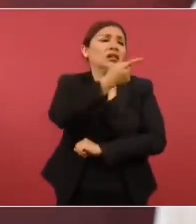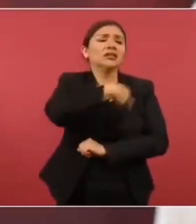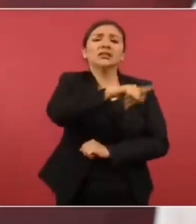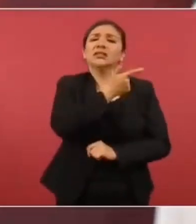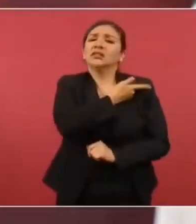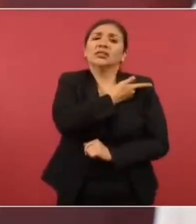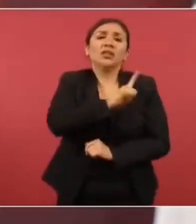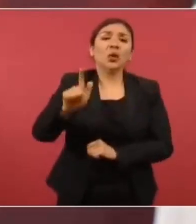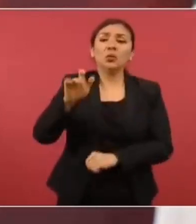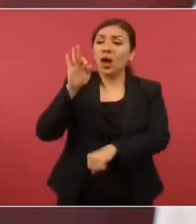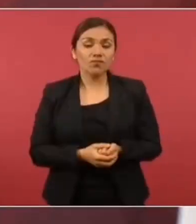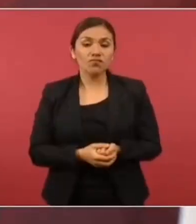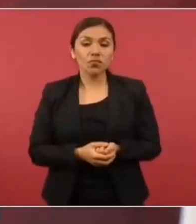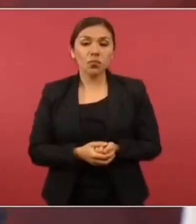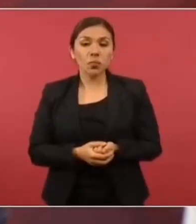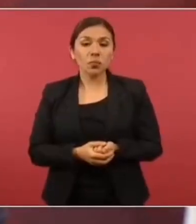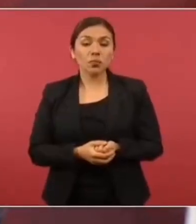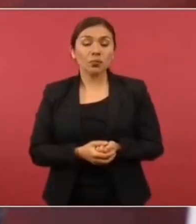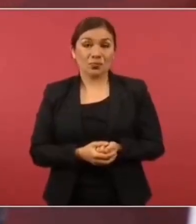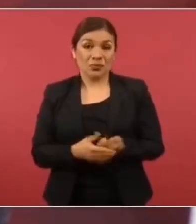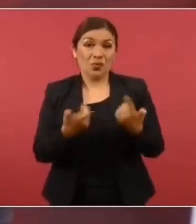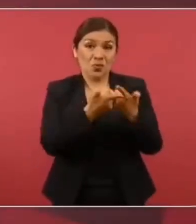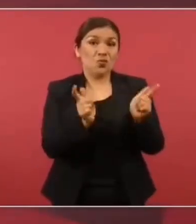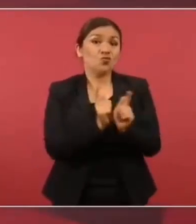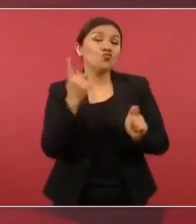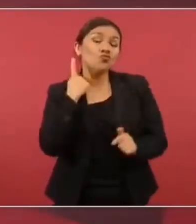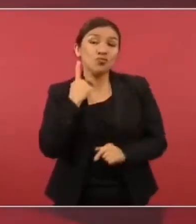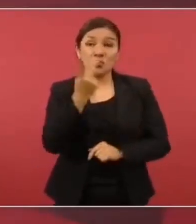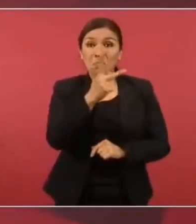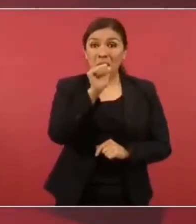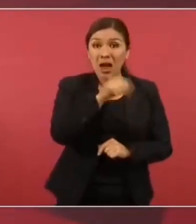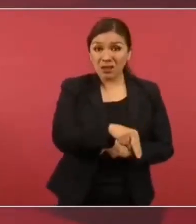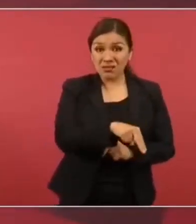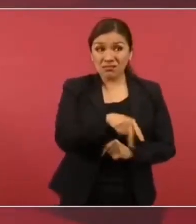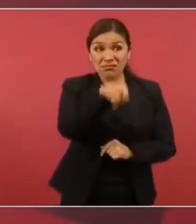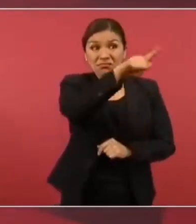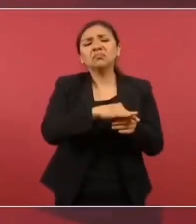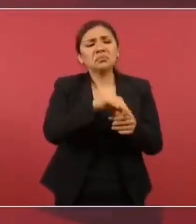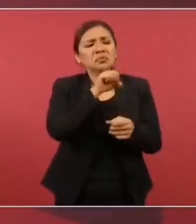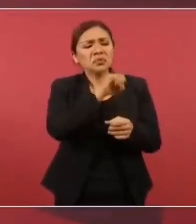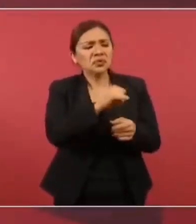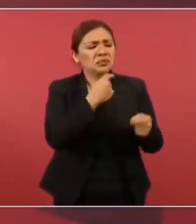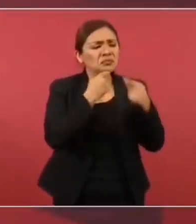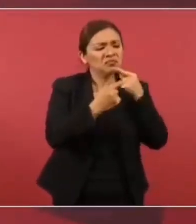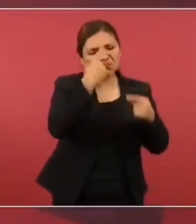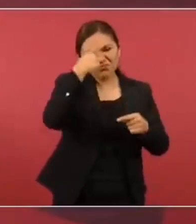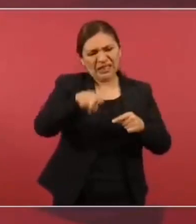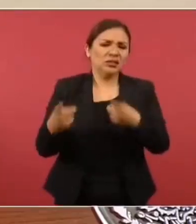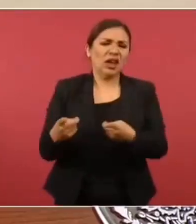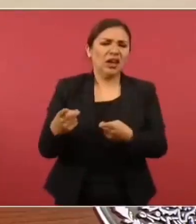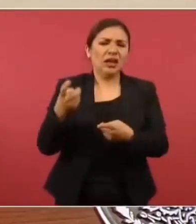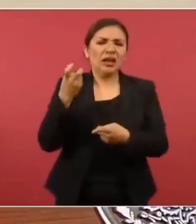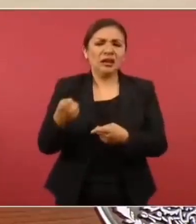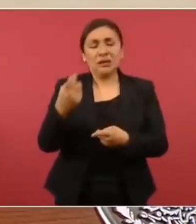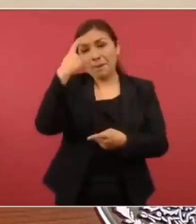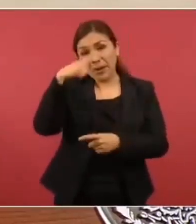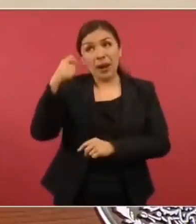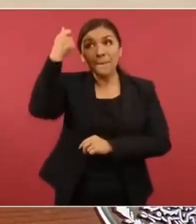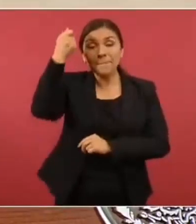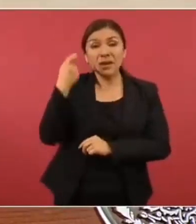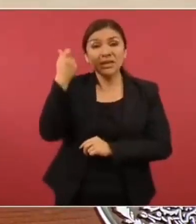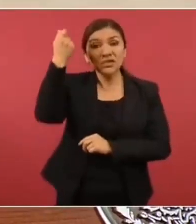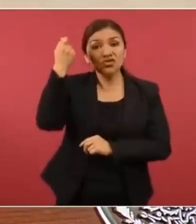se apoye a los pobres. El PAN votó en contra de la